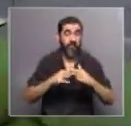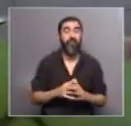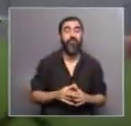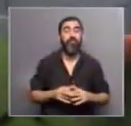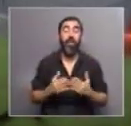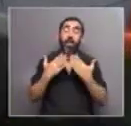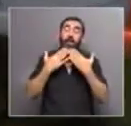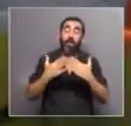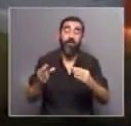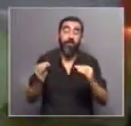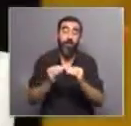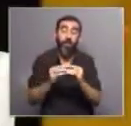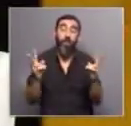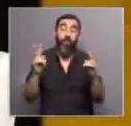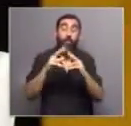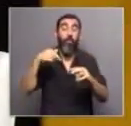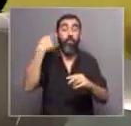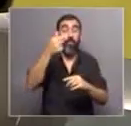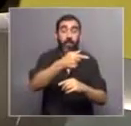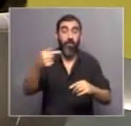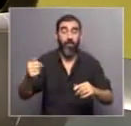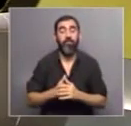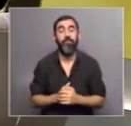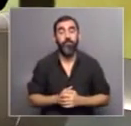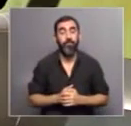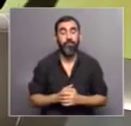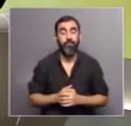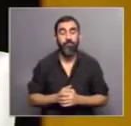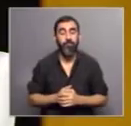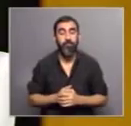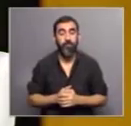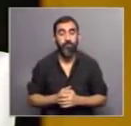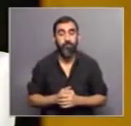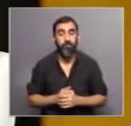Alexandra Perrone, muchas gracias y nos vemos la semana que viene. Hasta la semana que viene. Nos vemos. Y bueno,